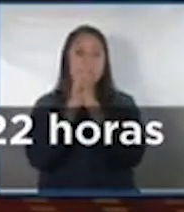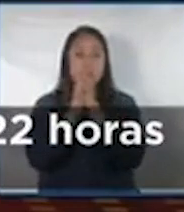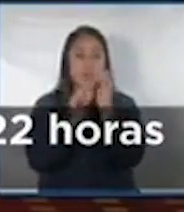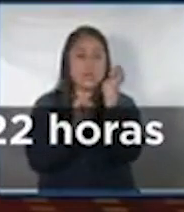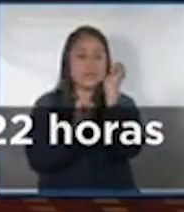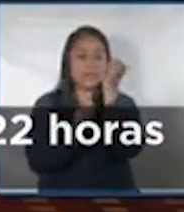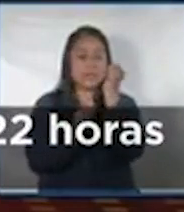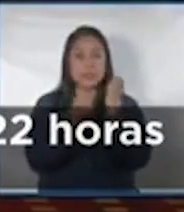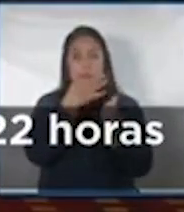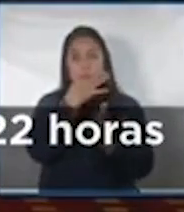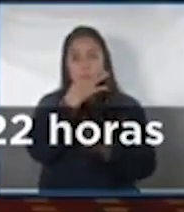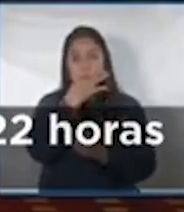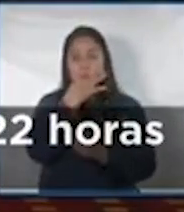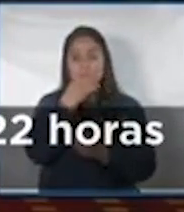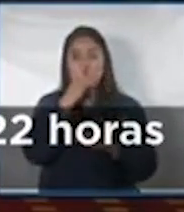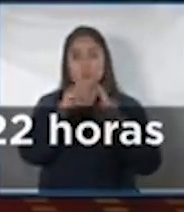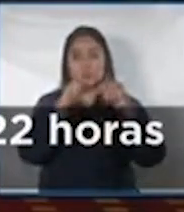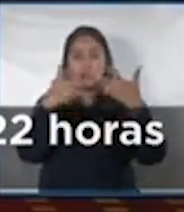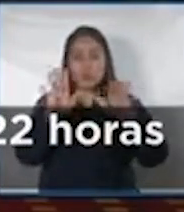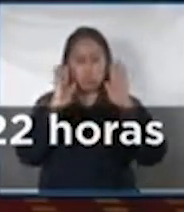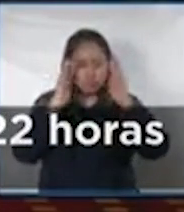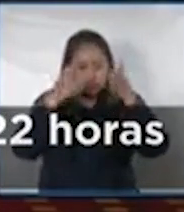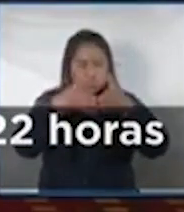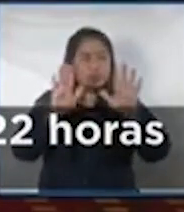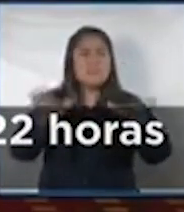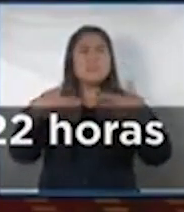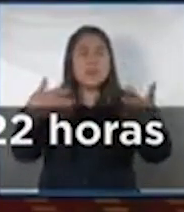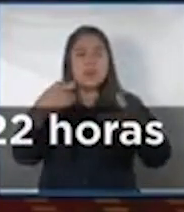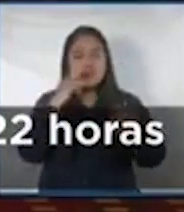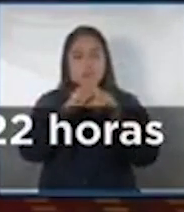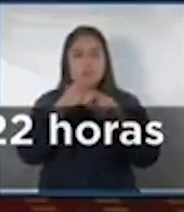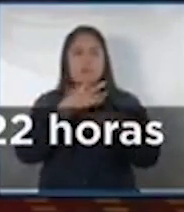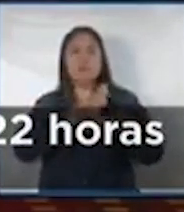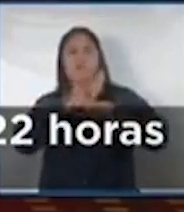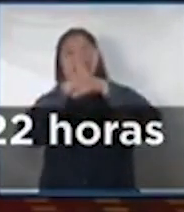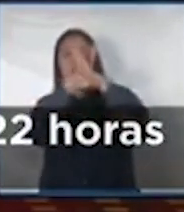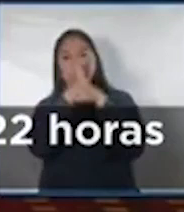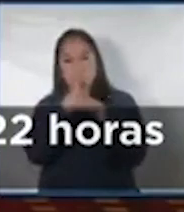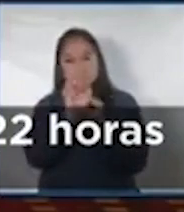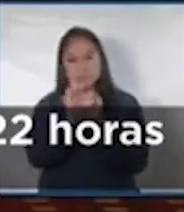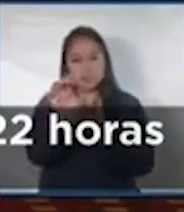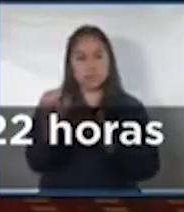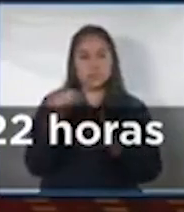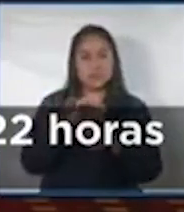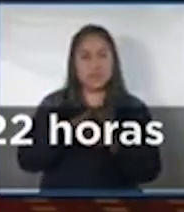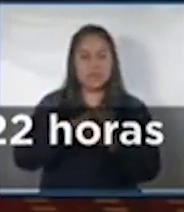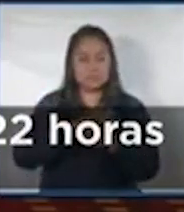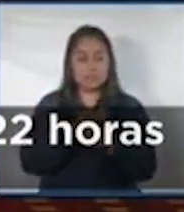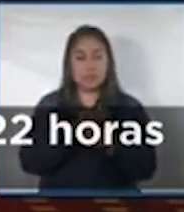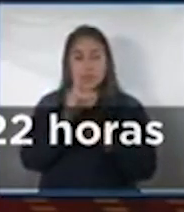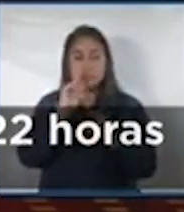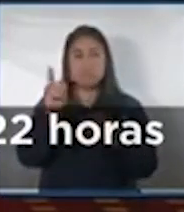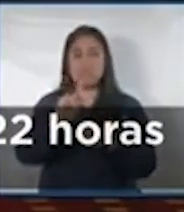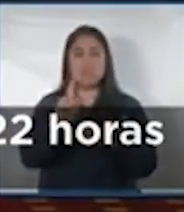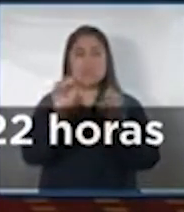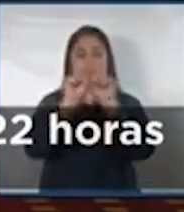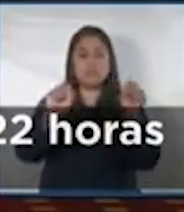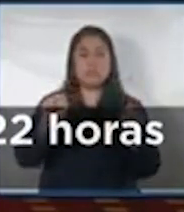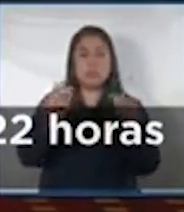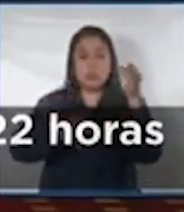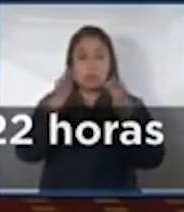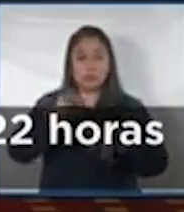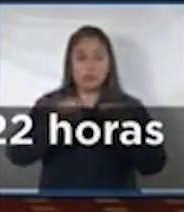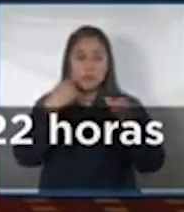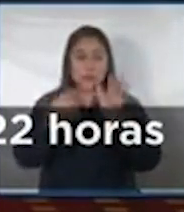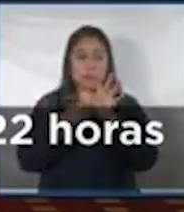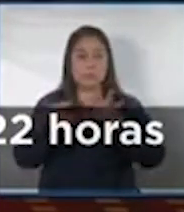agosto. Las medidas están enfocadas a la contención del virus, sin afectar el sistema de justicia, las actividades